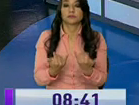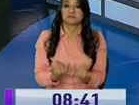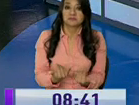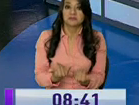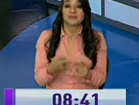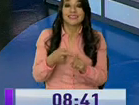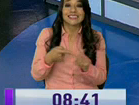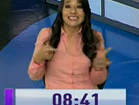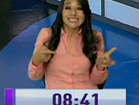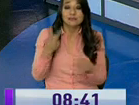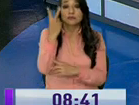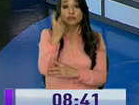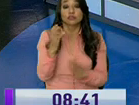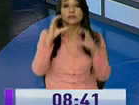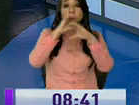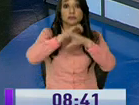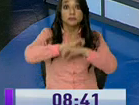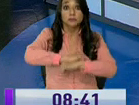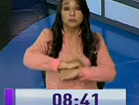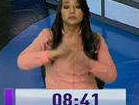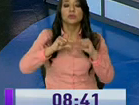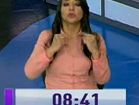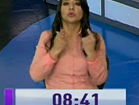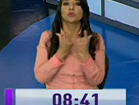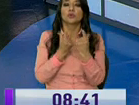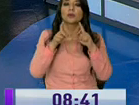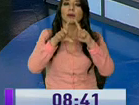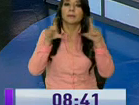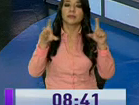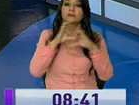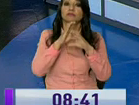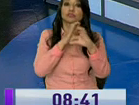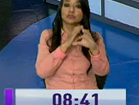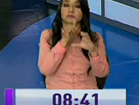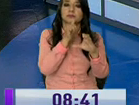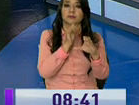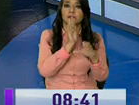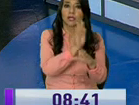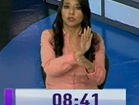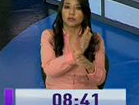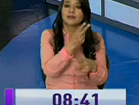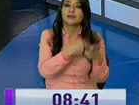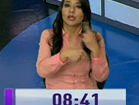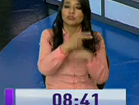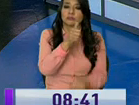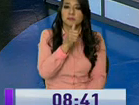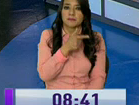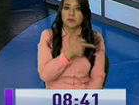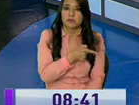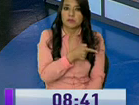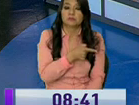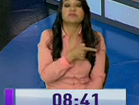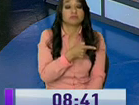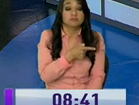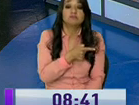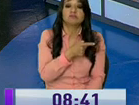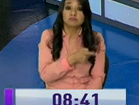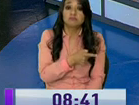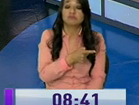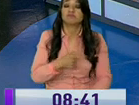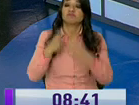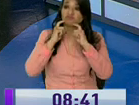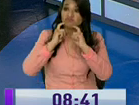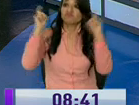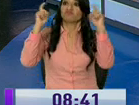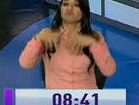desde las 0 horas un grupo de transportistas privados, con su negocio privado, se dedicó a